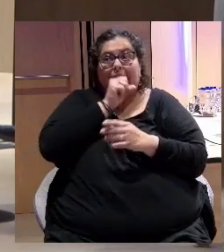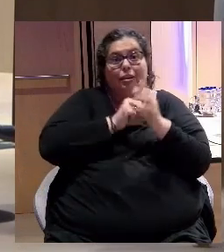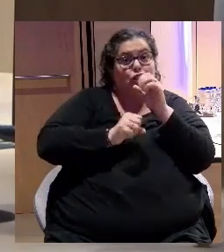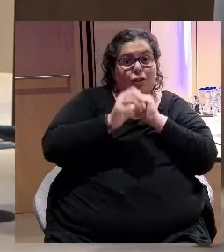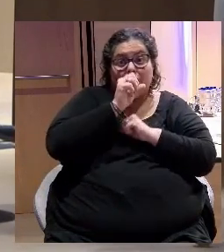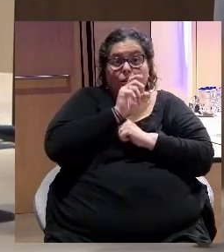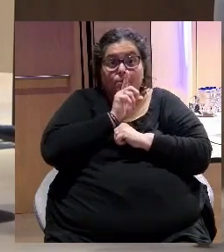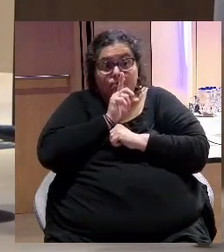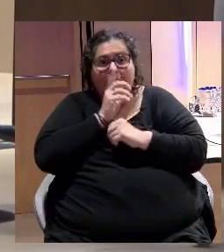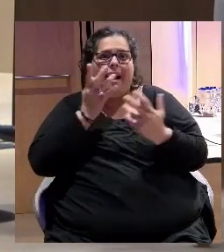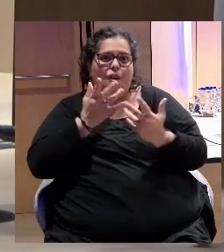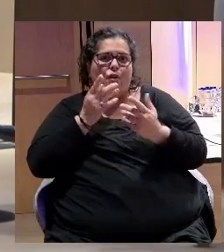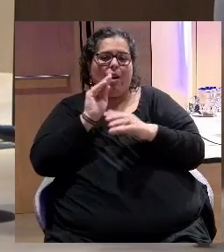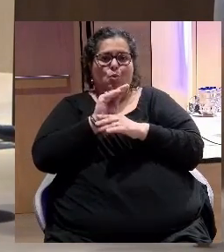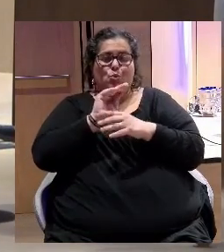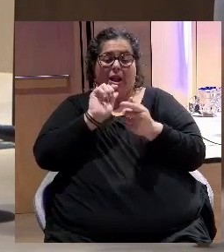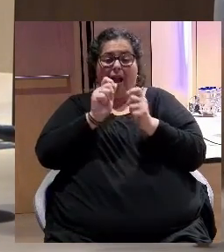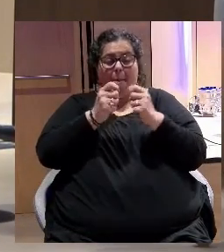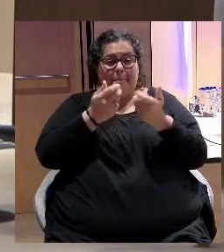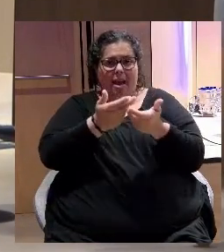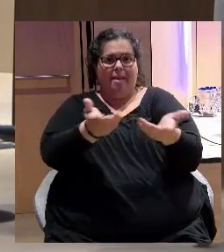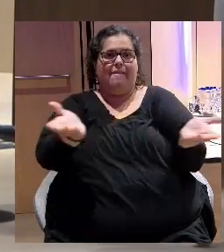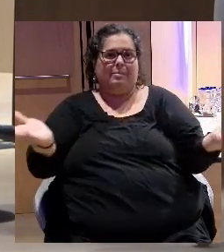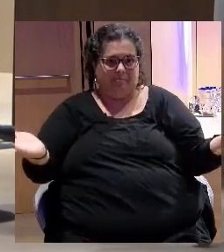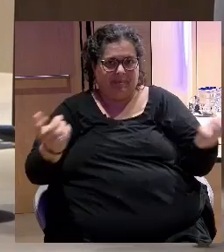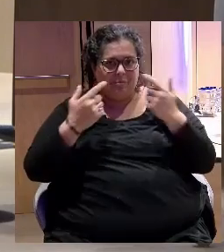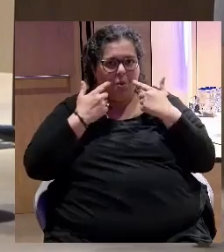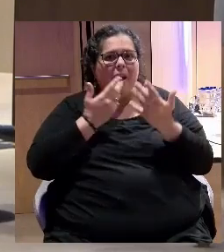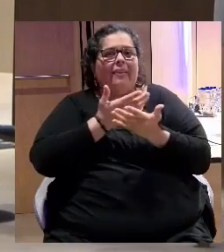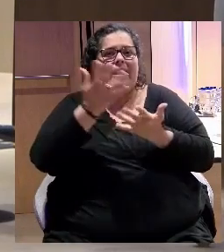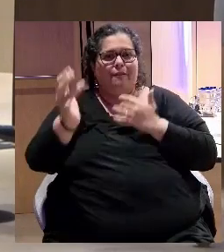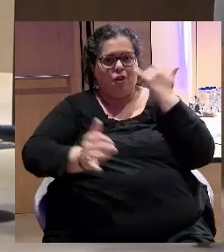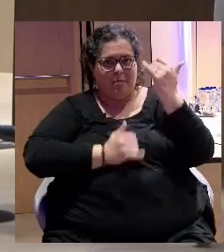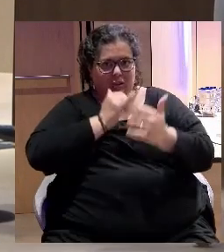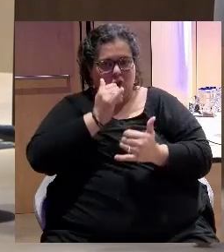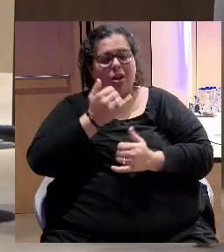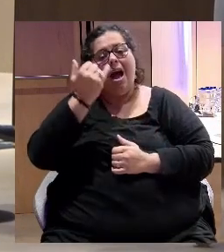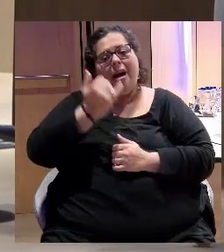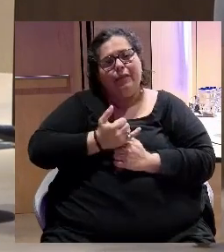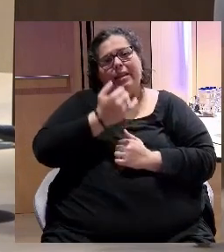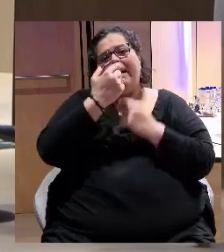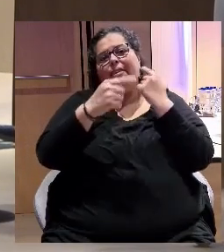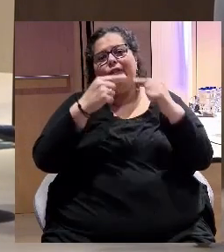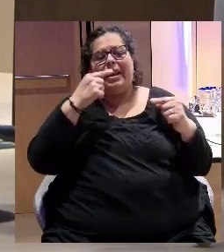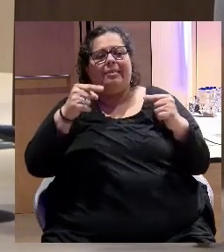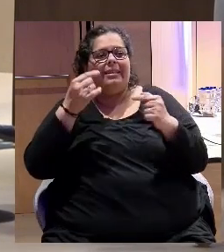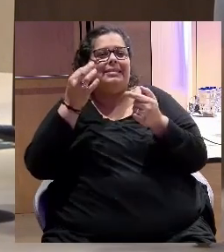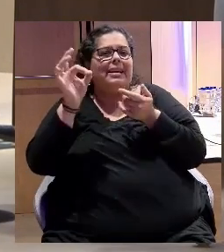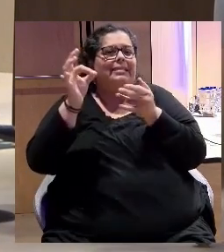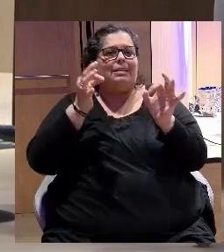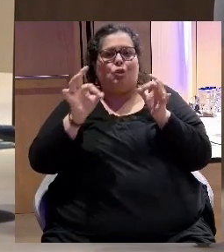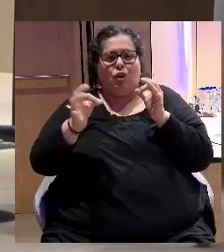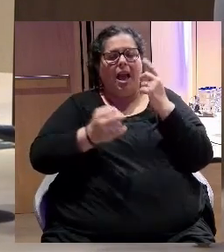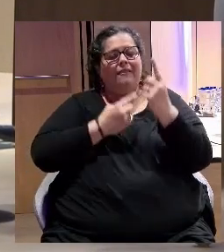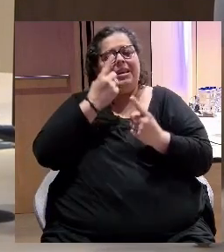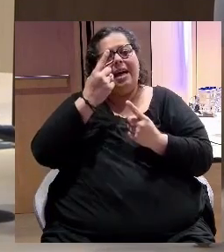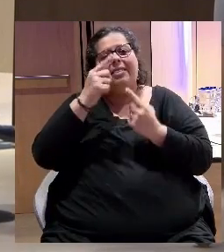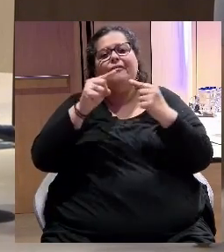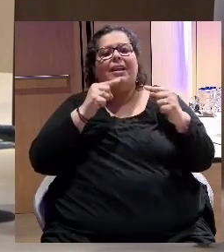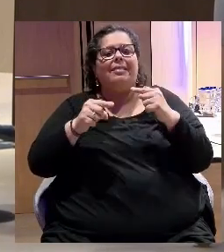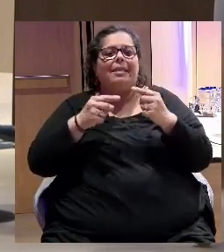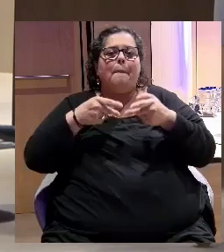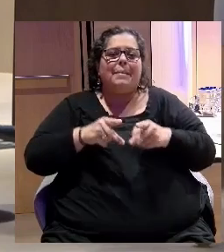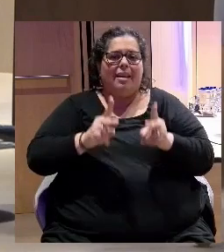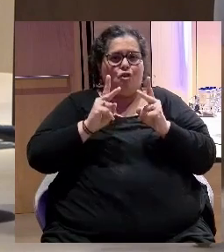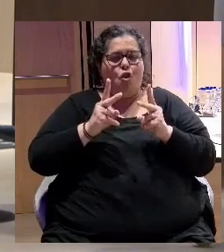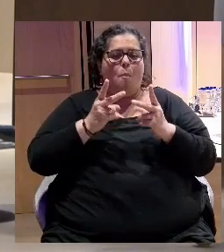información. Pero contábamos con órganos garantes, con excepciones, contábamos con mecanismos para el ejercicio